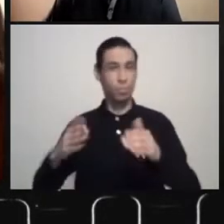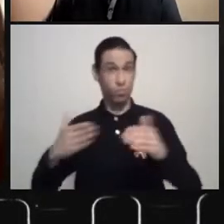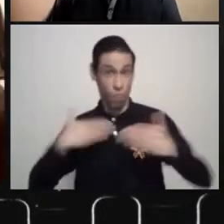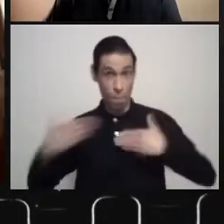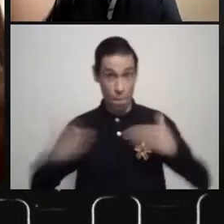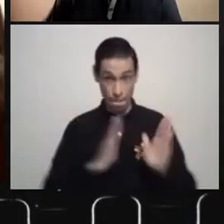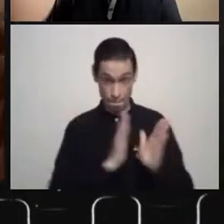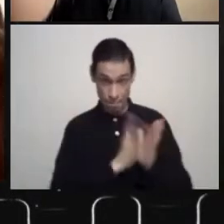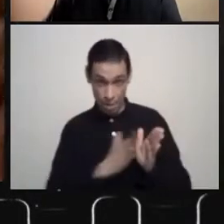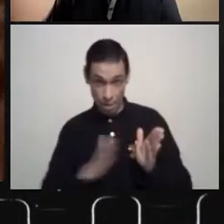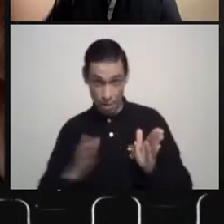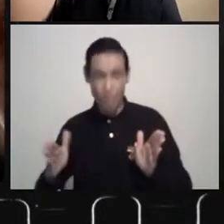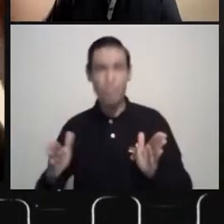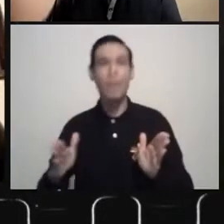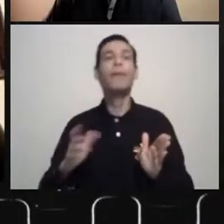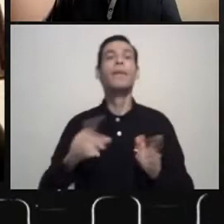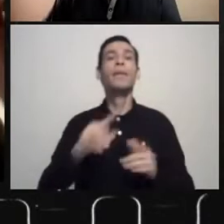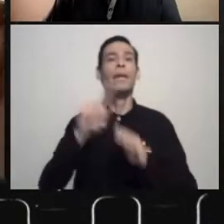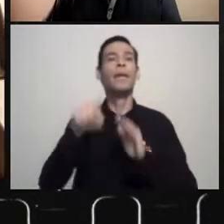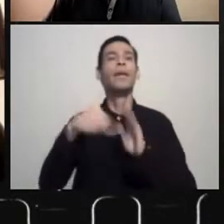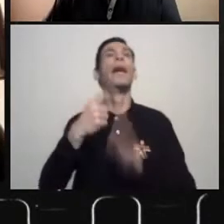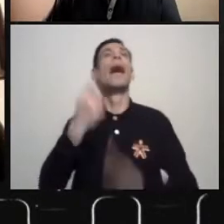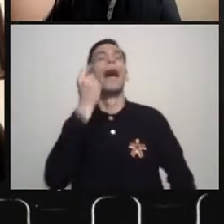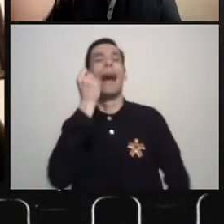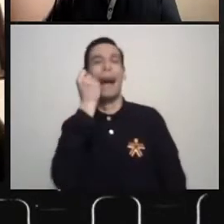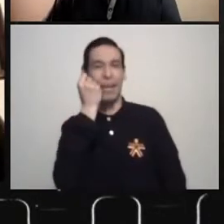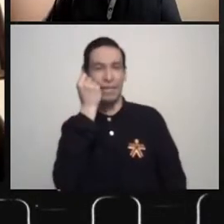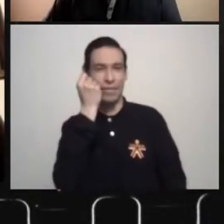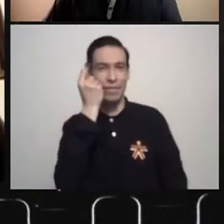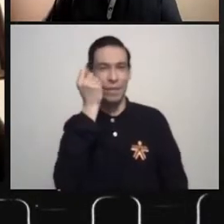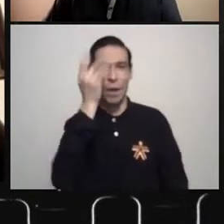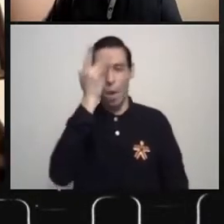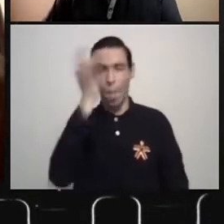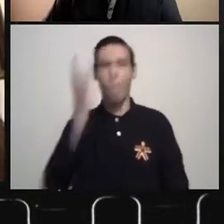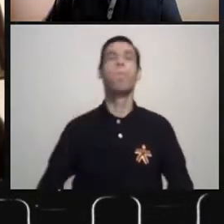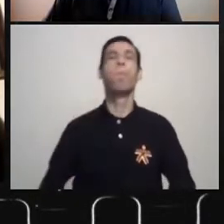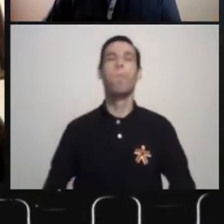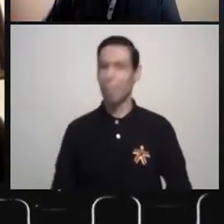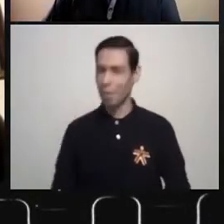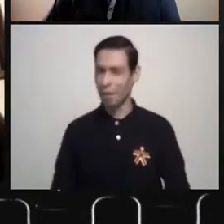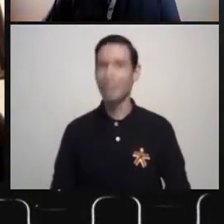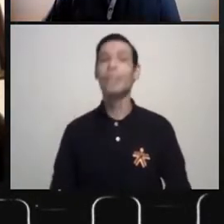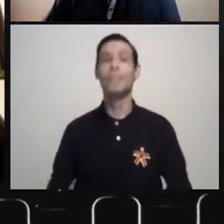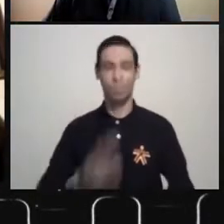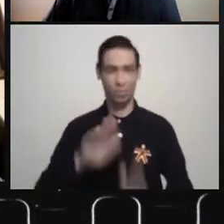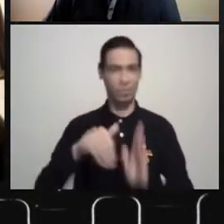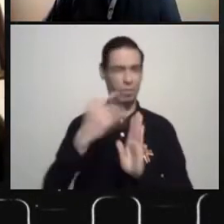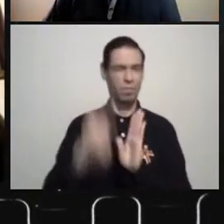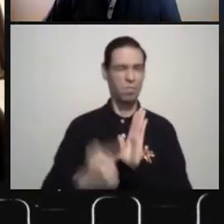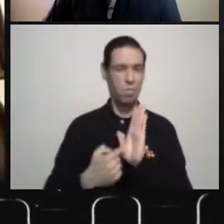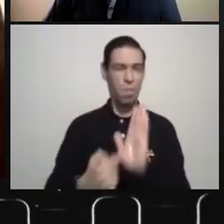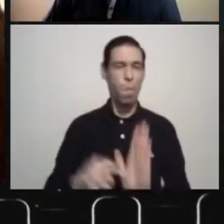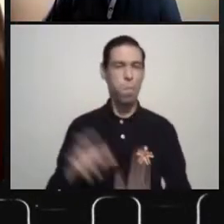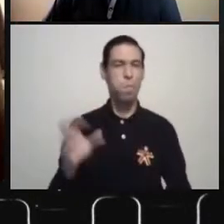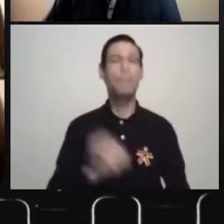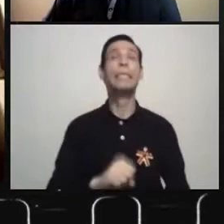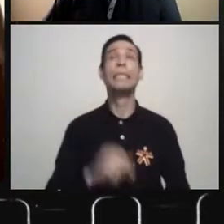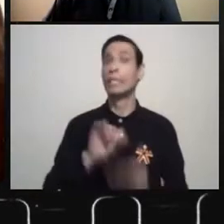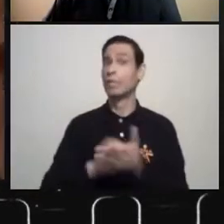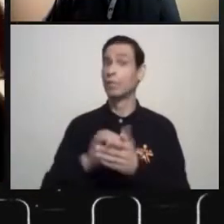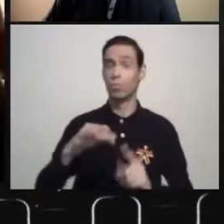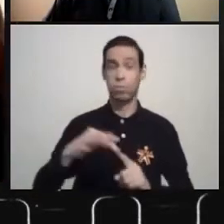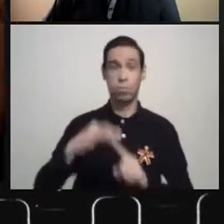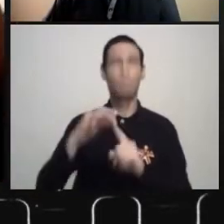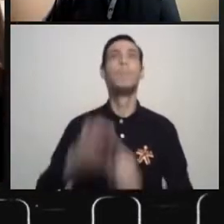a decir, ah, ya entendí lo que estaba diciendo. No, van a darse cuenta por qué. Eso fue particular. Y